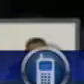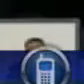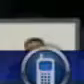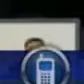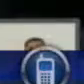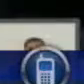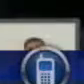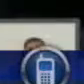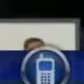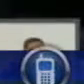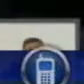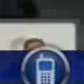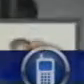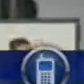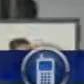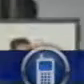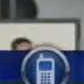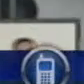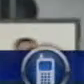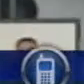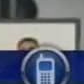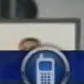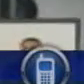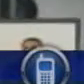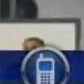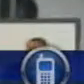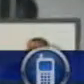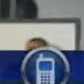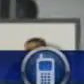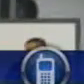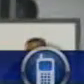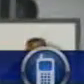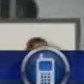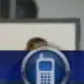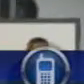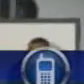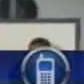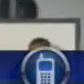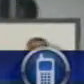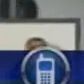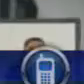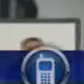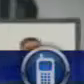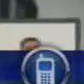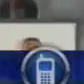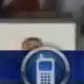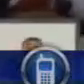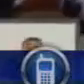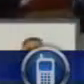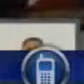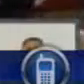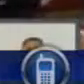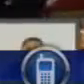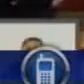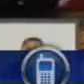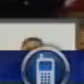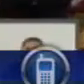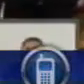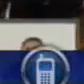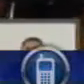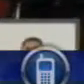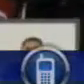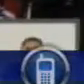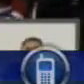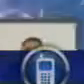alguna materia, alguna minuta, se convoca la de diputados y viceversa. Ahorita lo más importante es eso, lo del